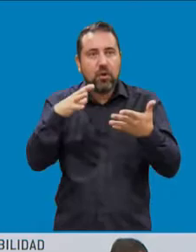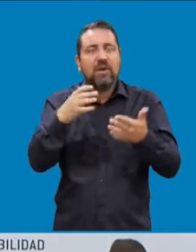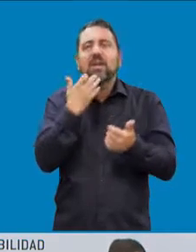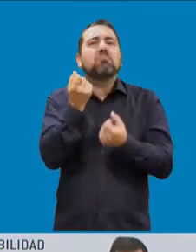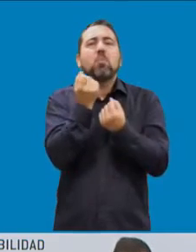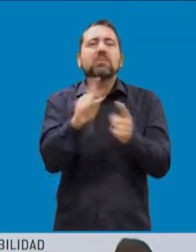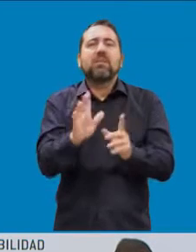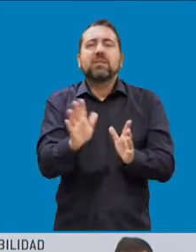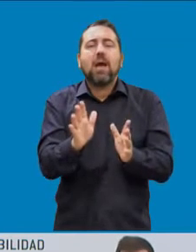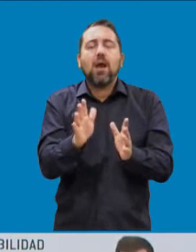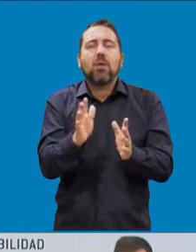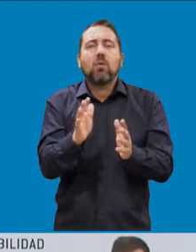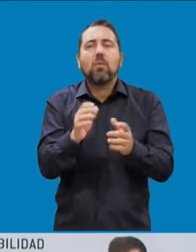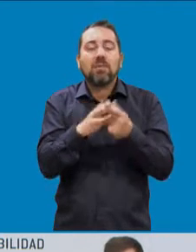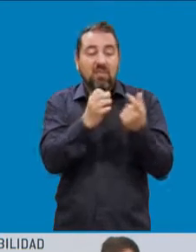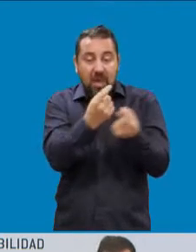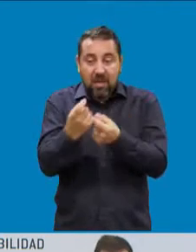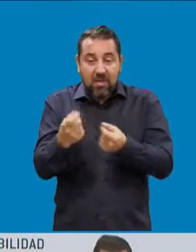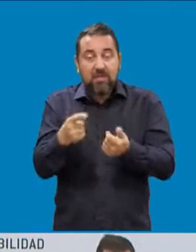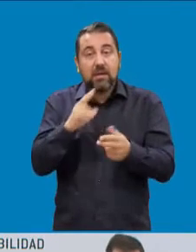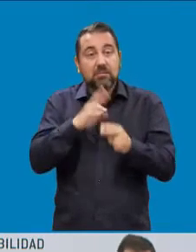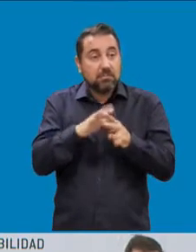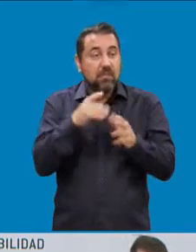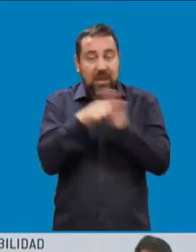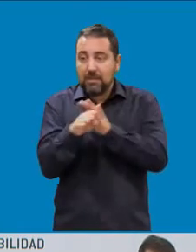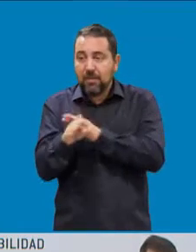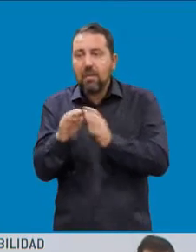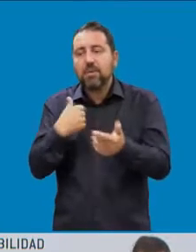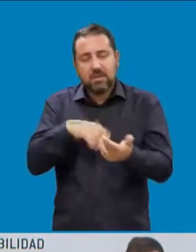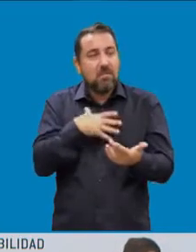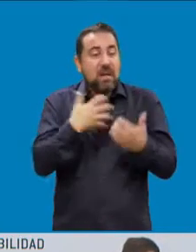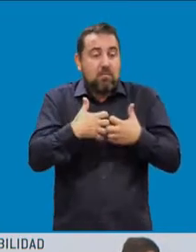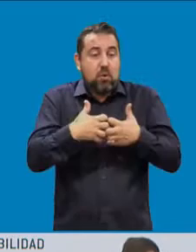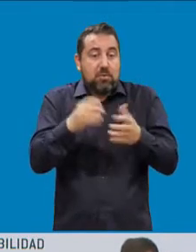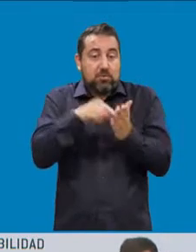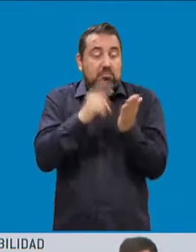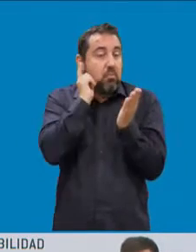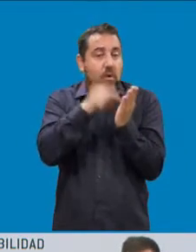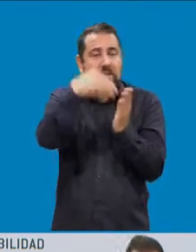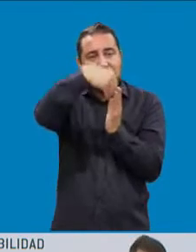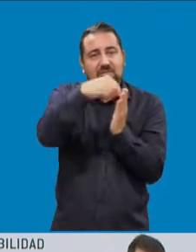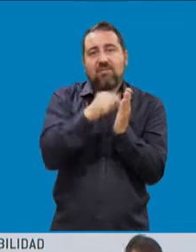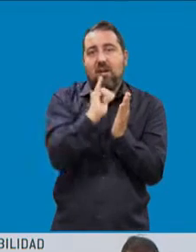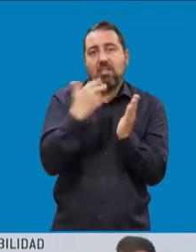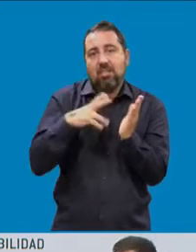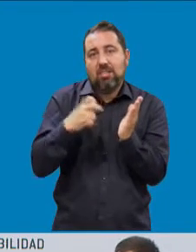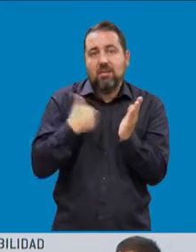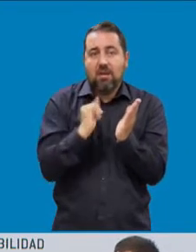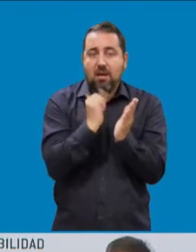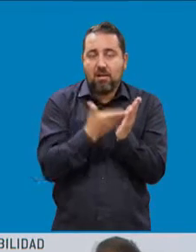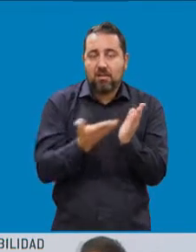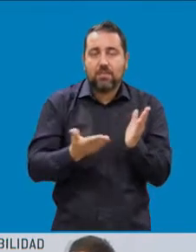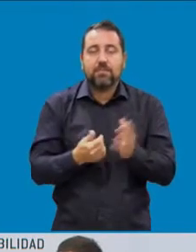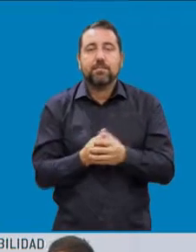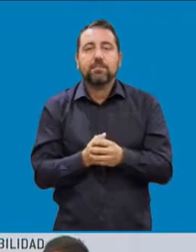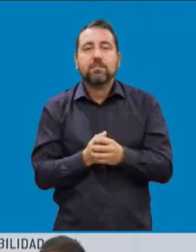zoom, lupa, ampliación, que quizás no es necesario dotar estas medidas de accesibilidad porque ya las provee el propio dispositivo